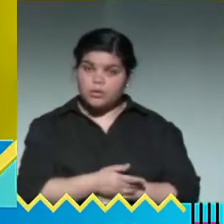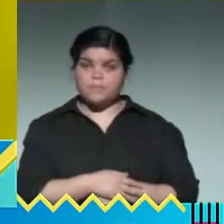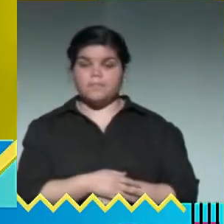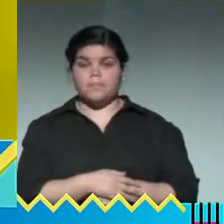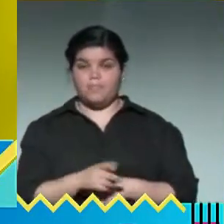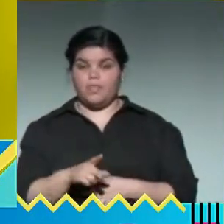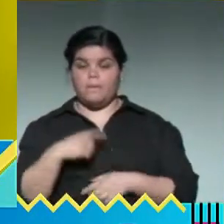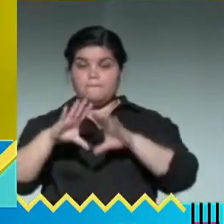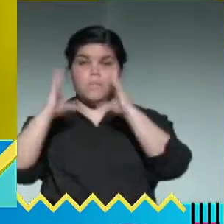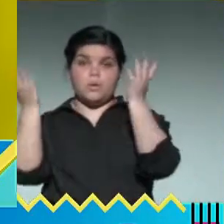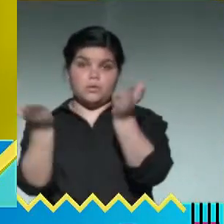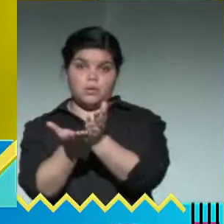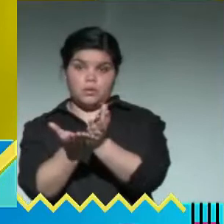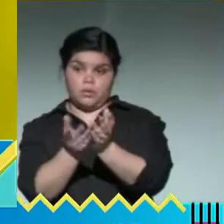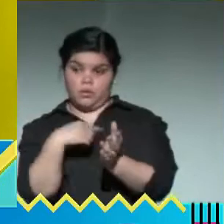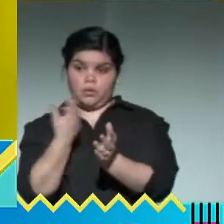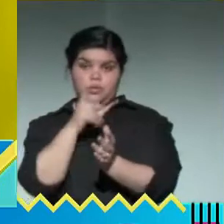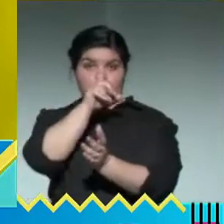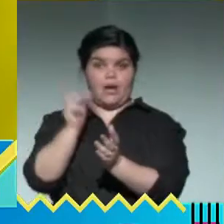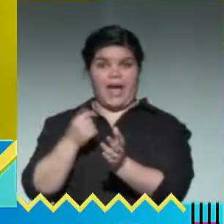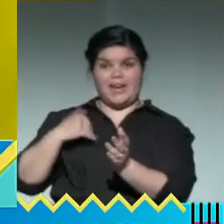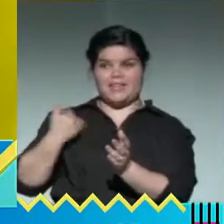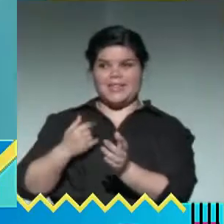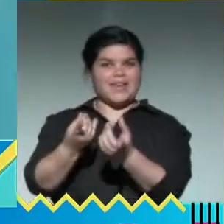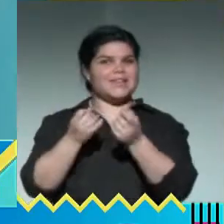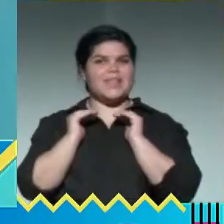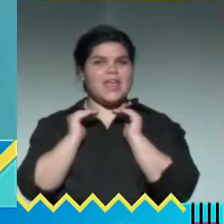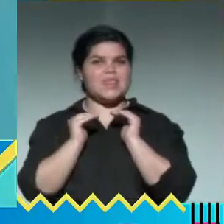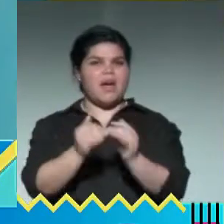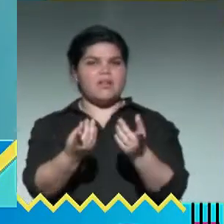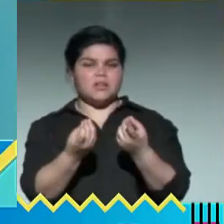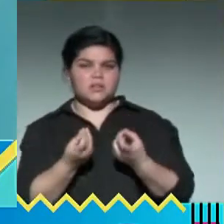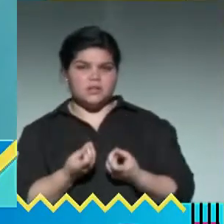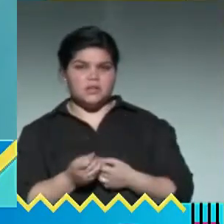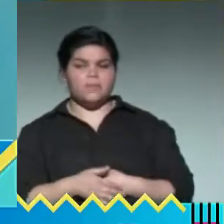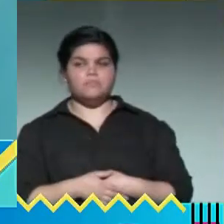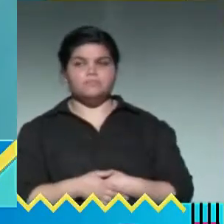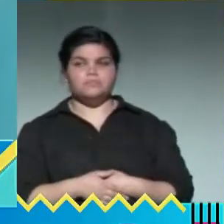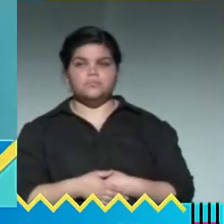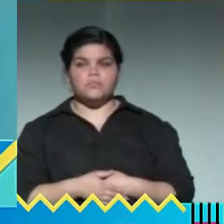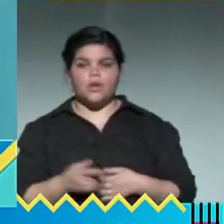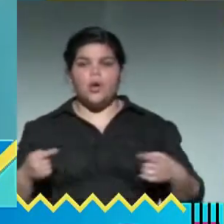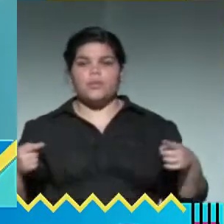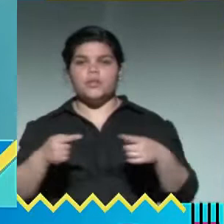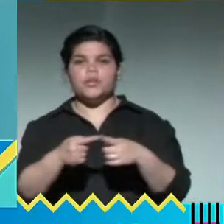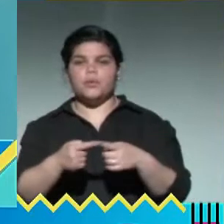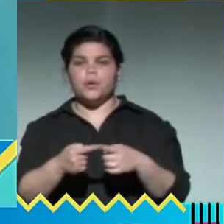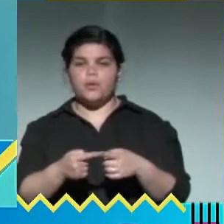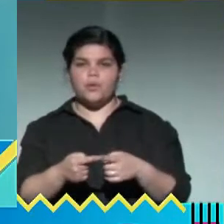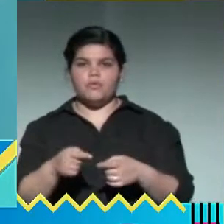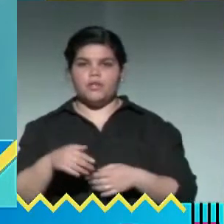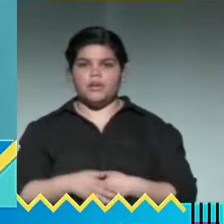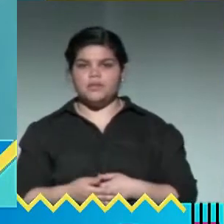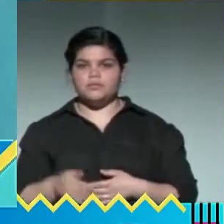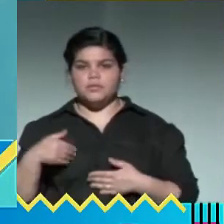al mundo, un país que tiene que estabilizarse, porque es clave eso, digamos. Las metas fiscales, las nuevas metas fiscales, ¿son responsables en los números